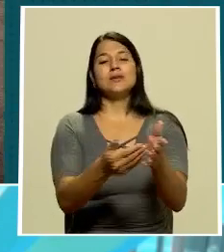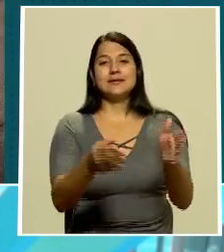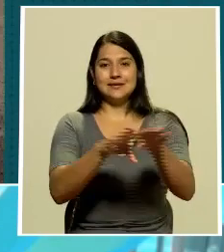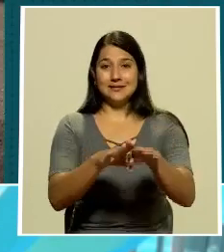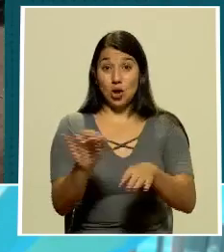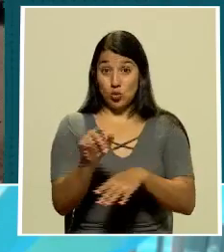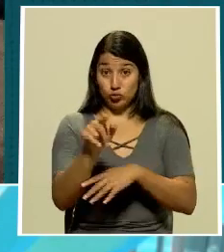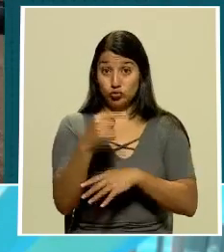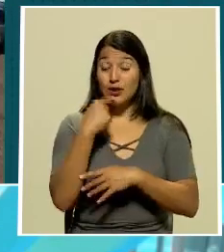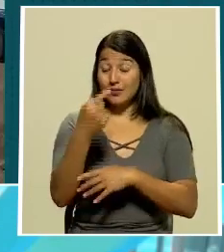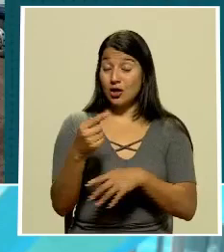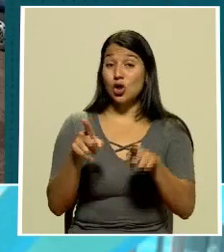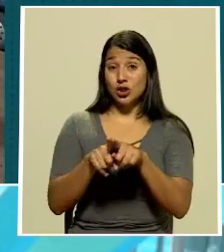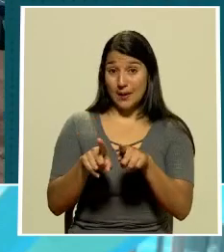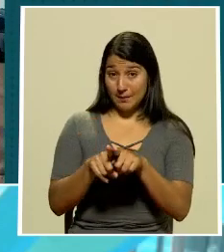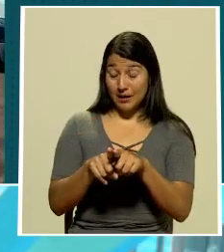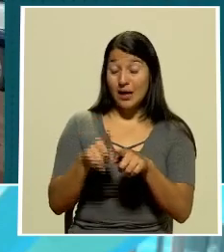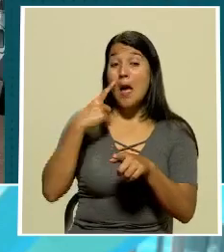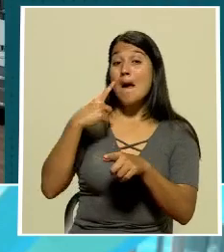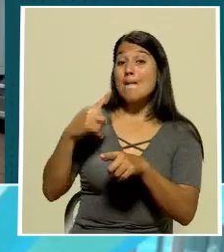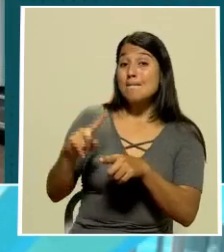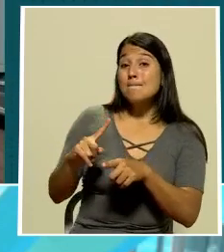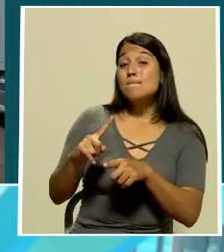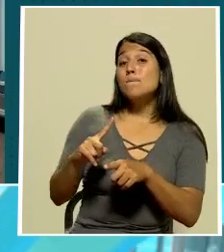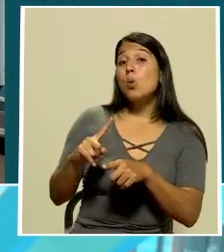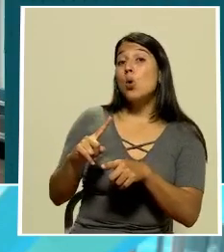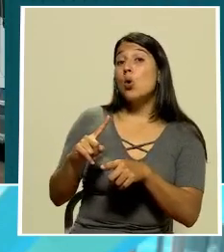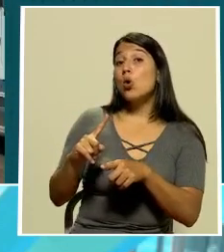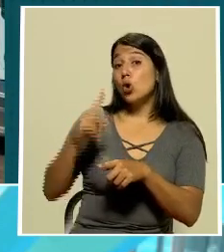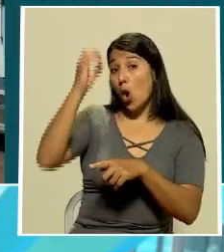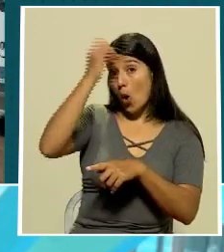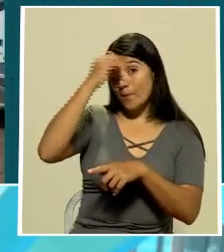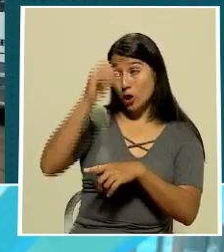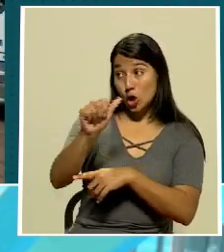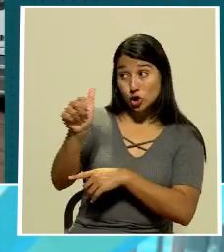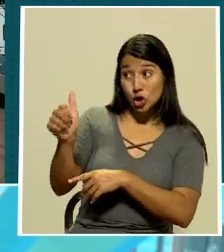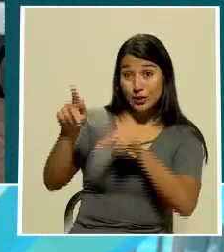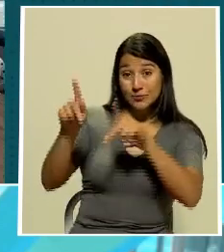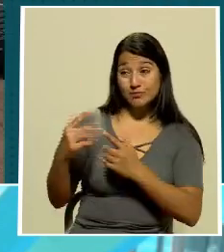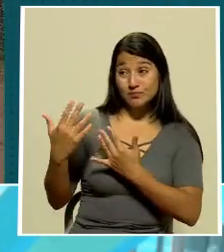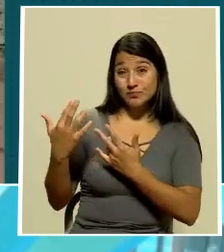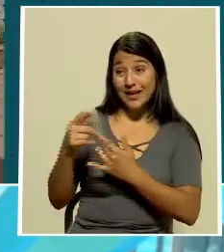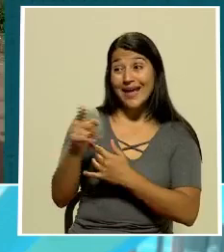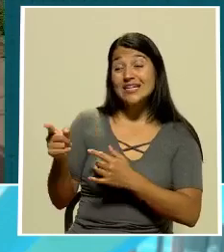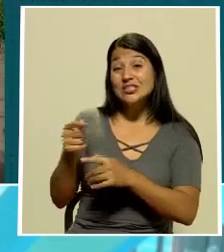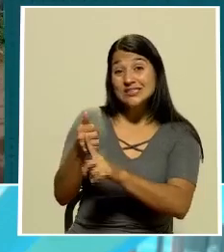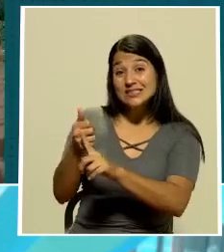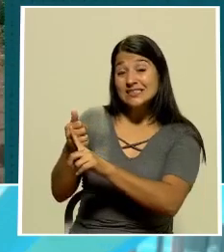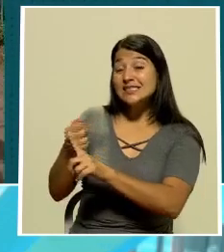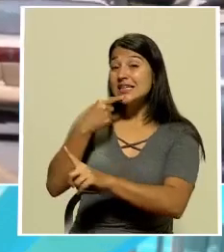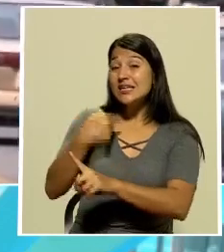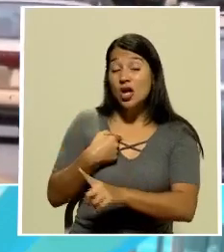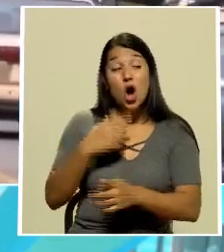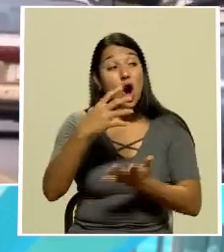Ernesto, también por versiones de las mismas personas que estaban esperando para poder pasar, nos indicaban que estaban cobrando